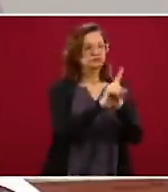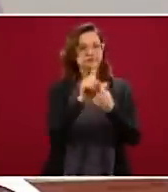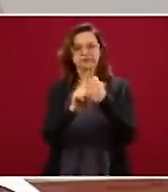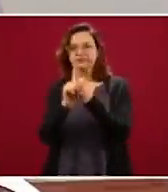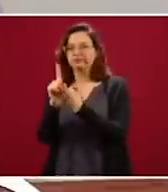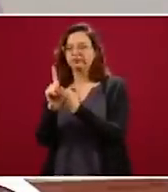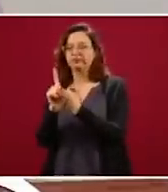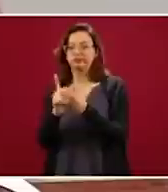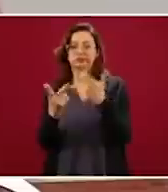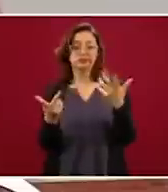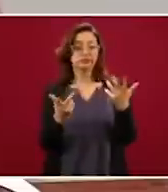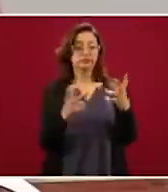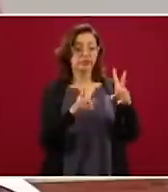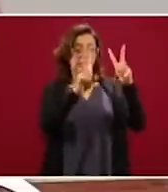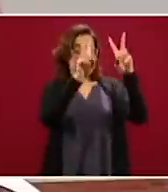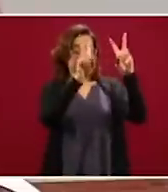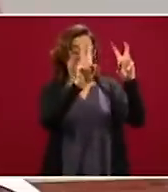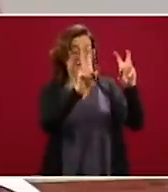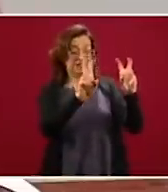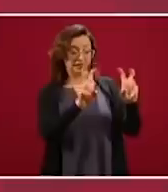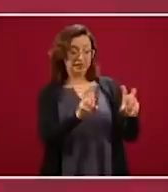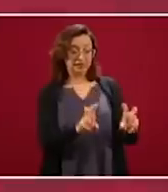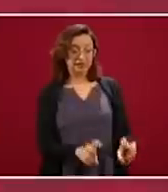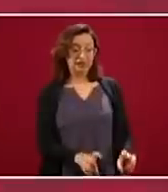todo, ¿sí?